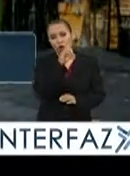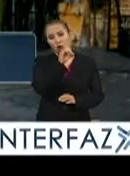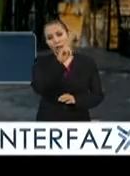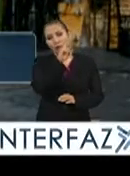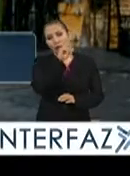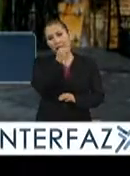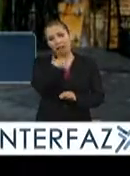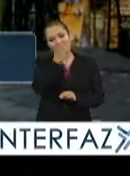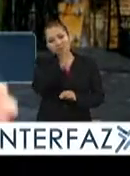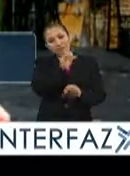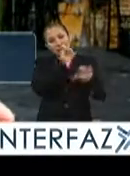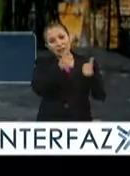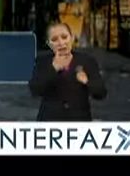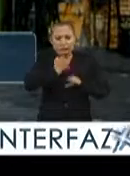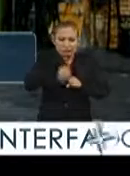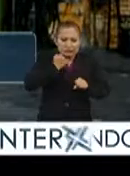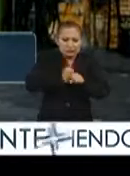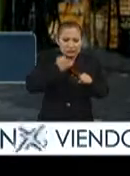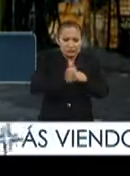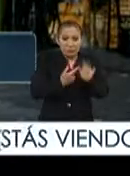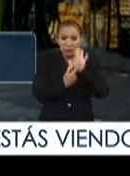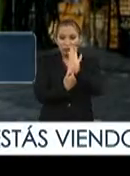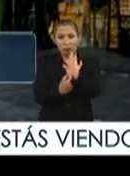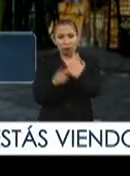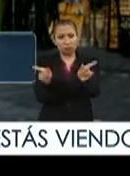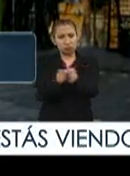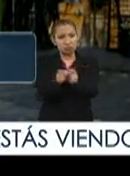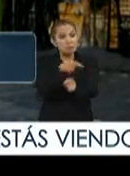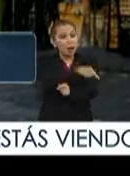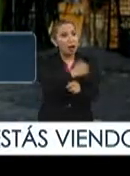es arte, tú ensayas más de lo que presentas.